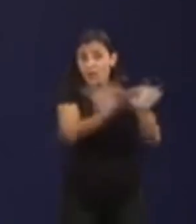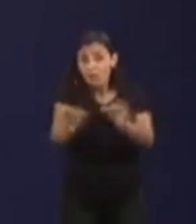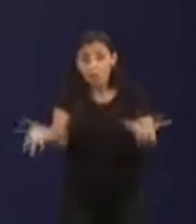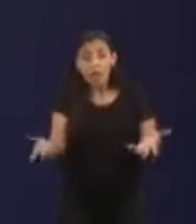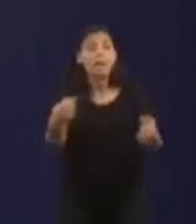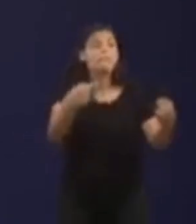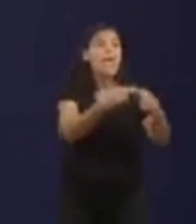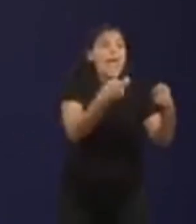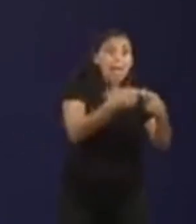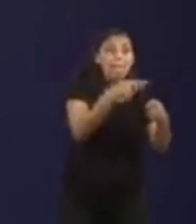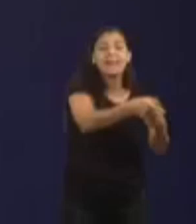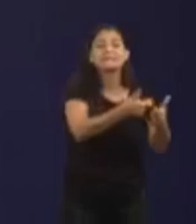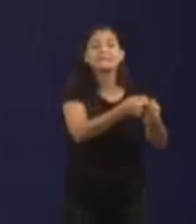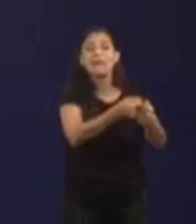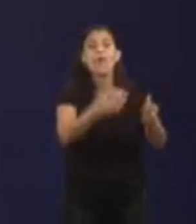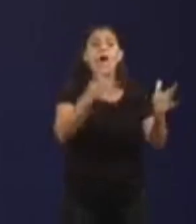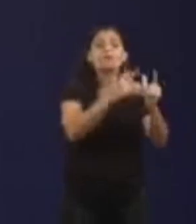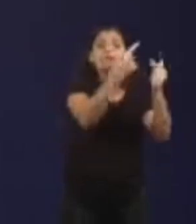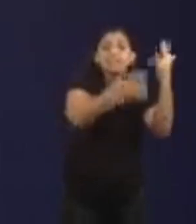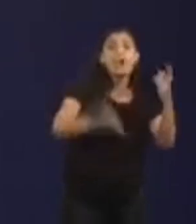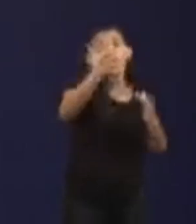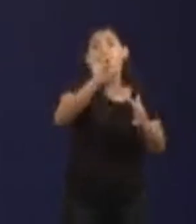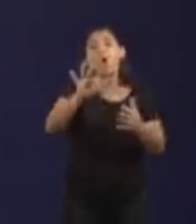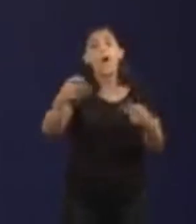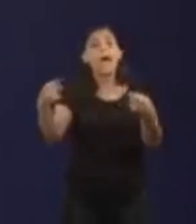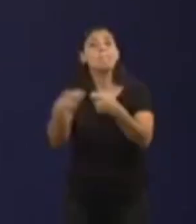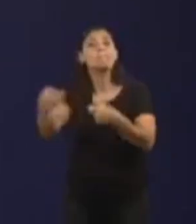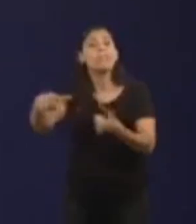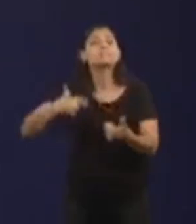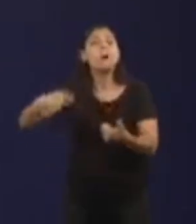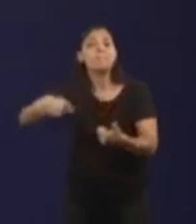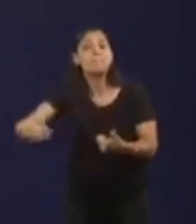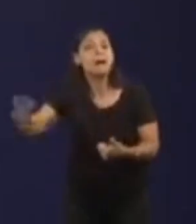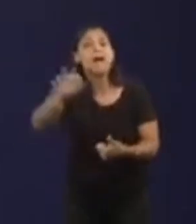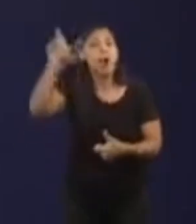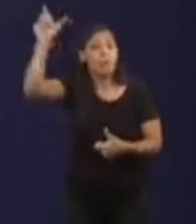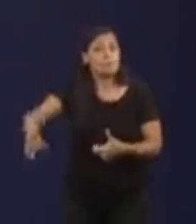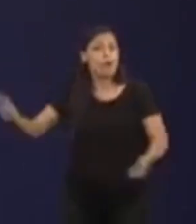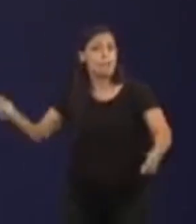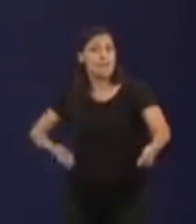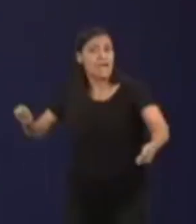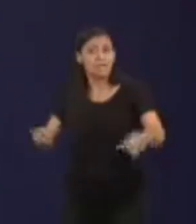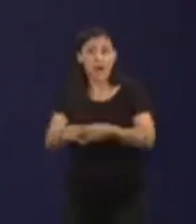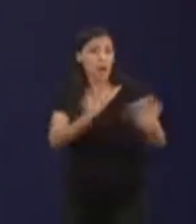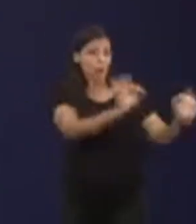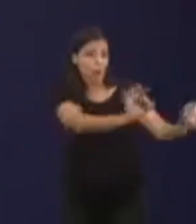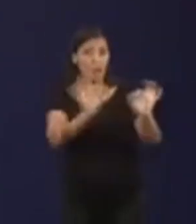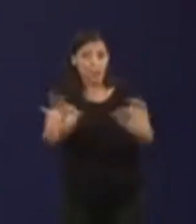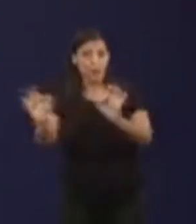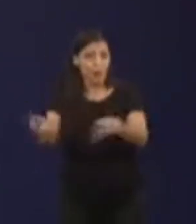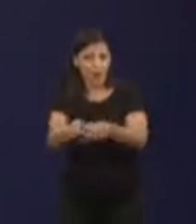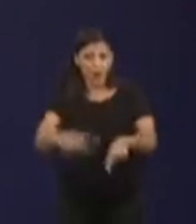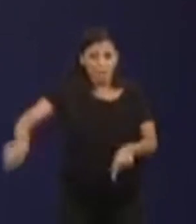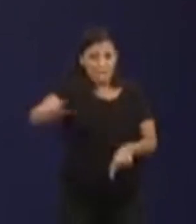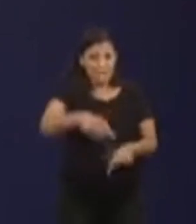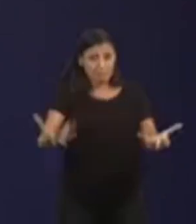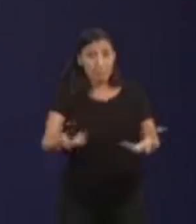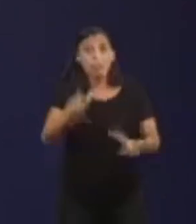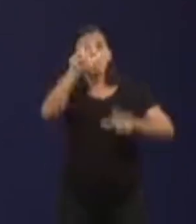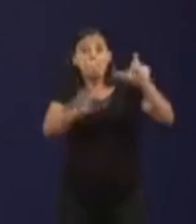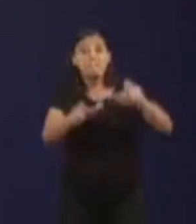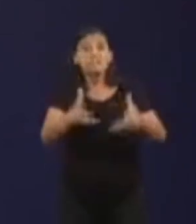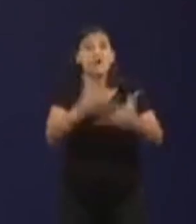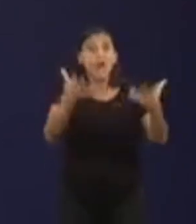una empresa de telecomunicaciones una prepaga o un piquetero no eh todo el que incumpla la